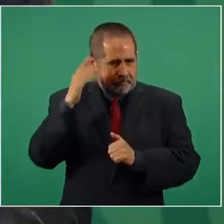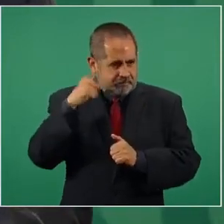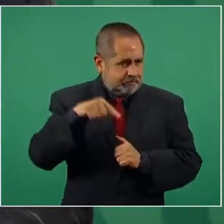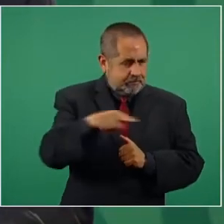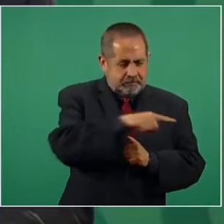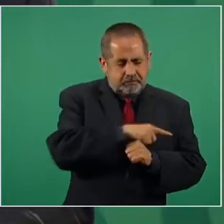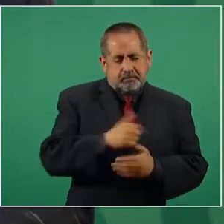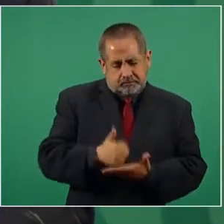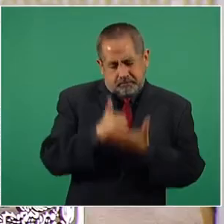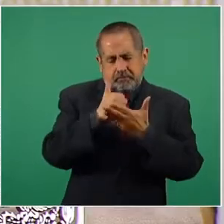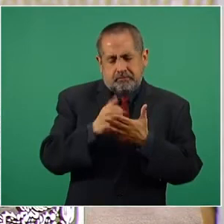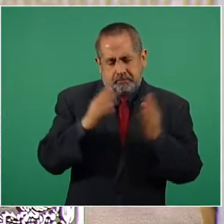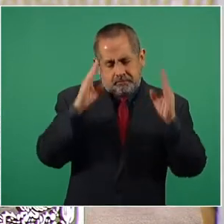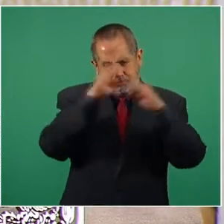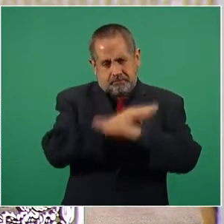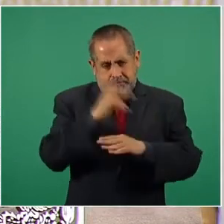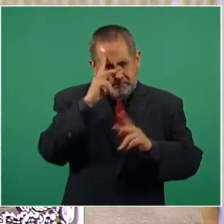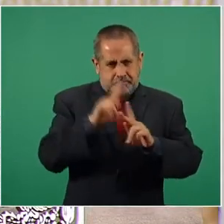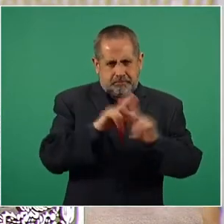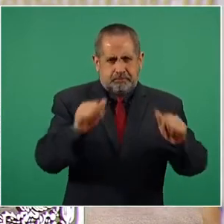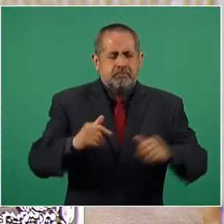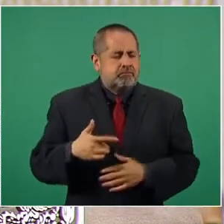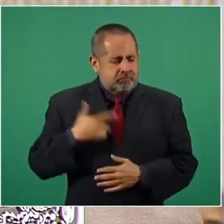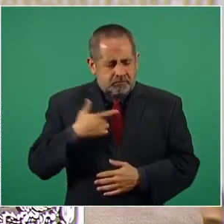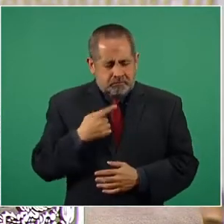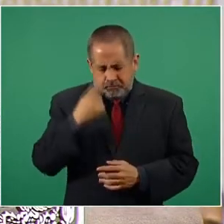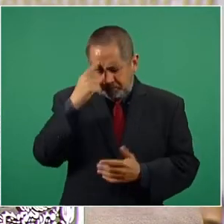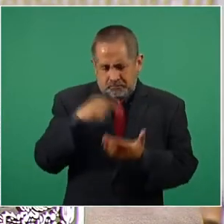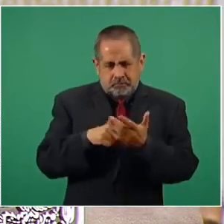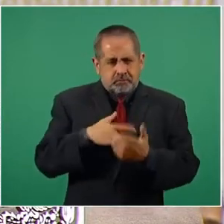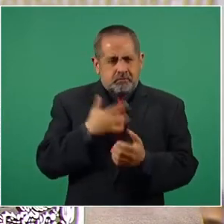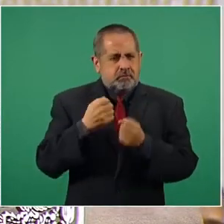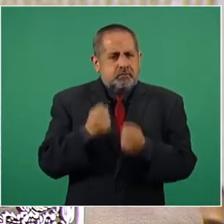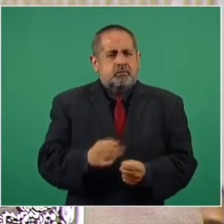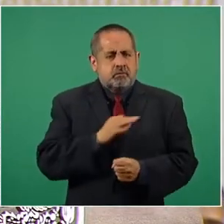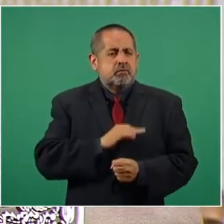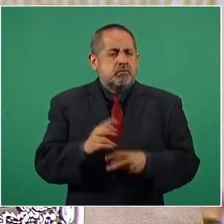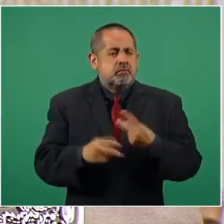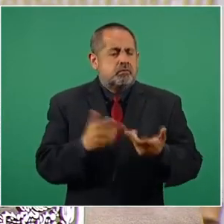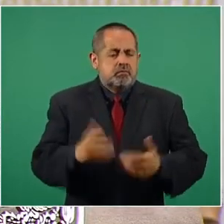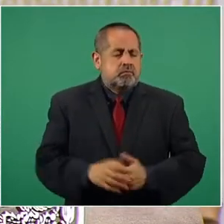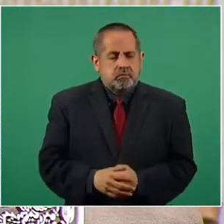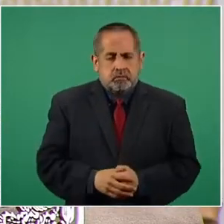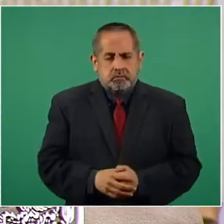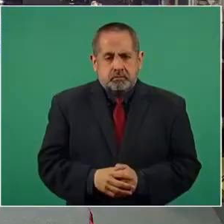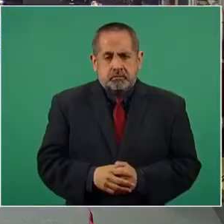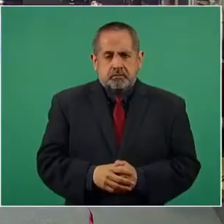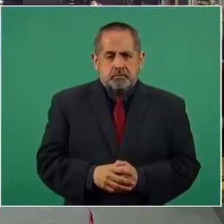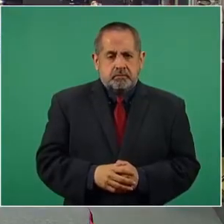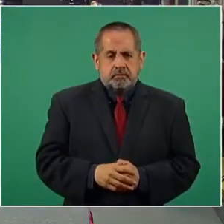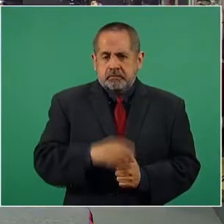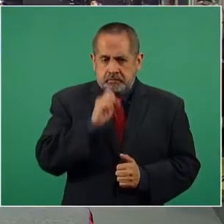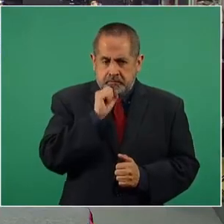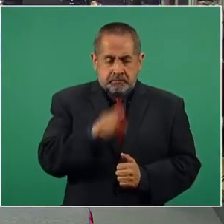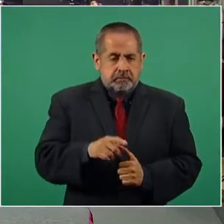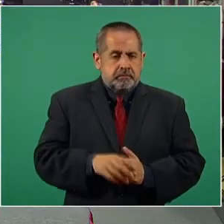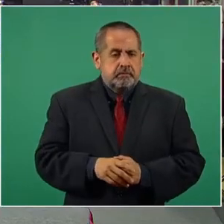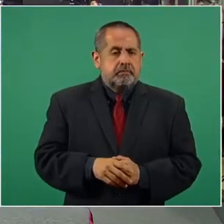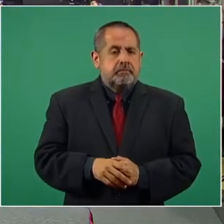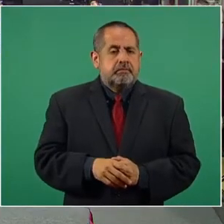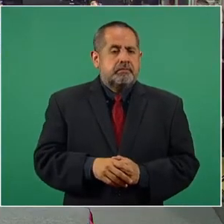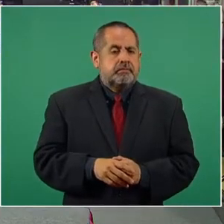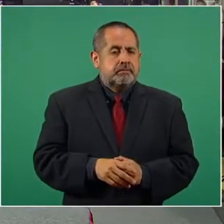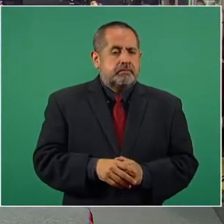ayuden a conseguir la paz. Y yo estoy seguro que lo vamos a lograr. También a